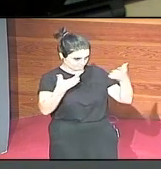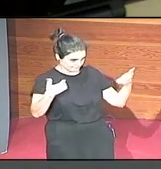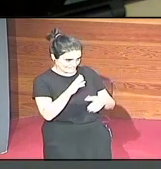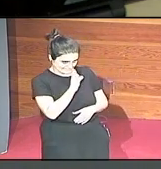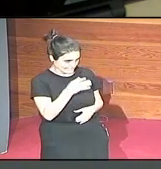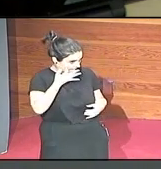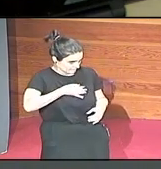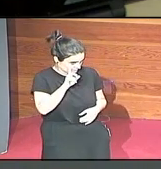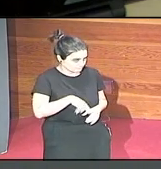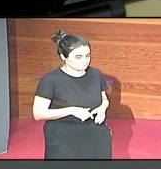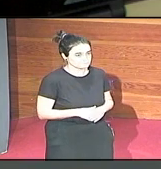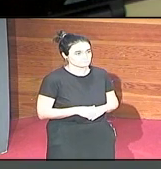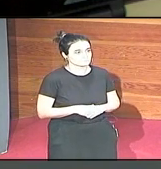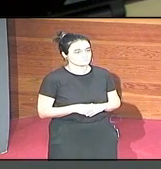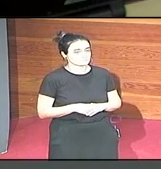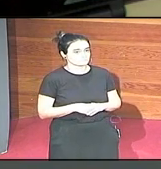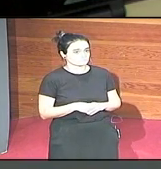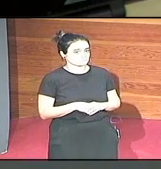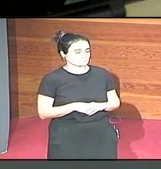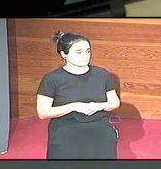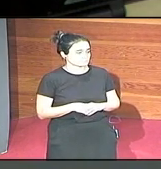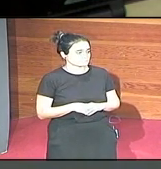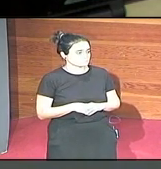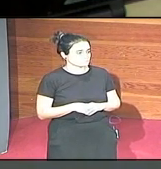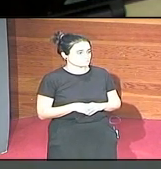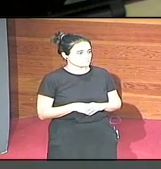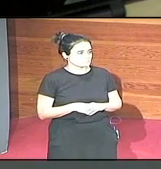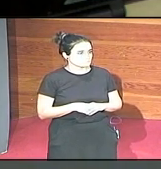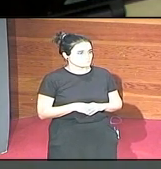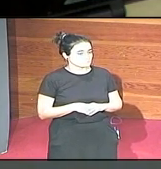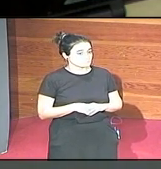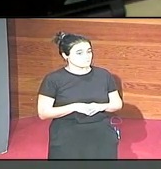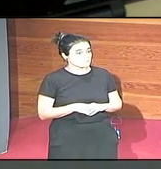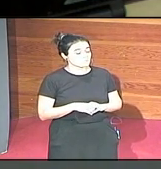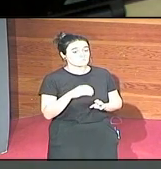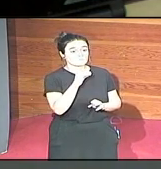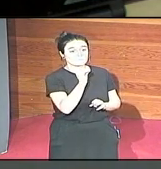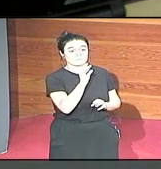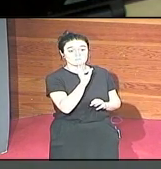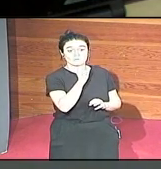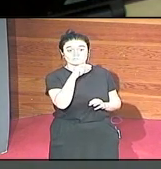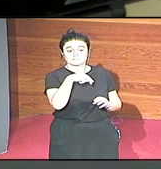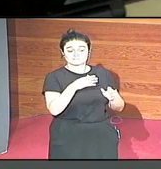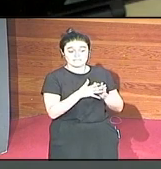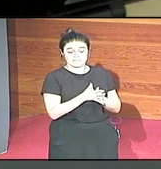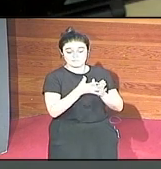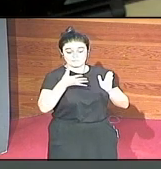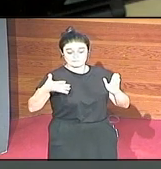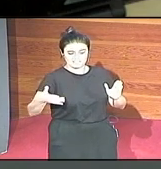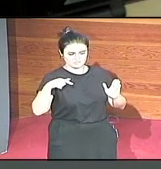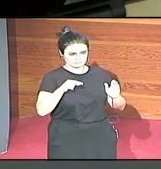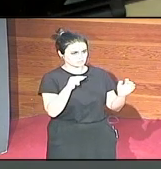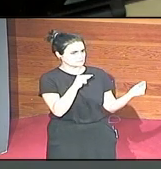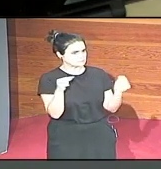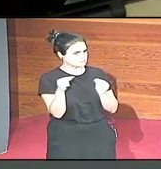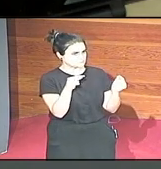también: el tema de la ampliación de la OTAN no se discutió en absoluto